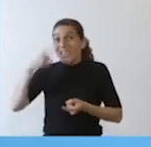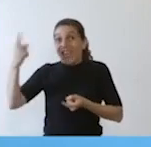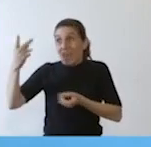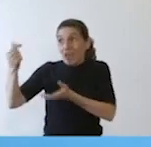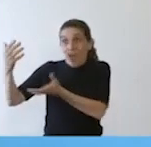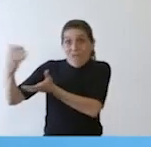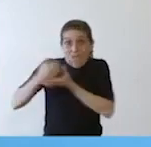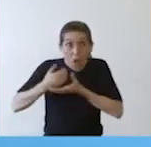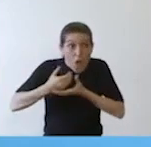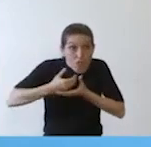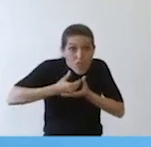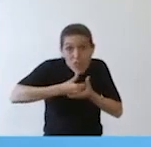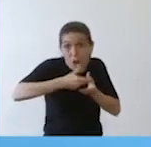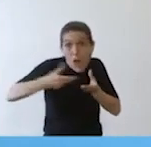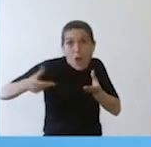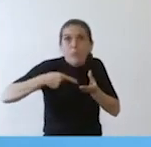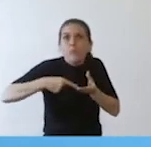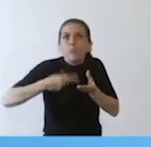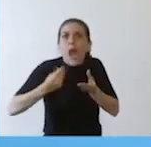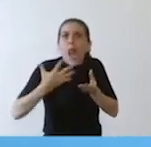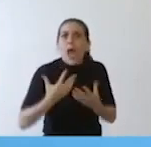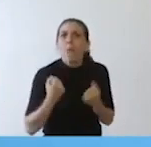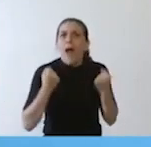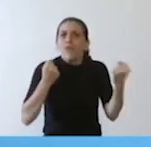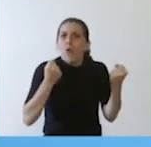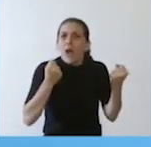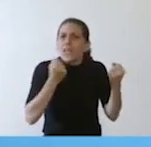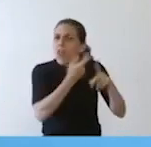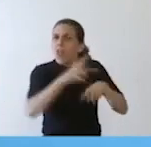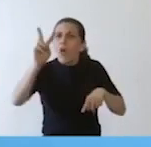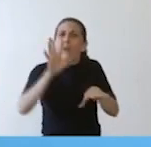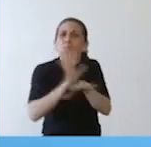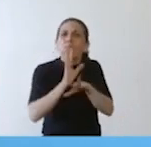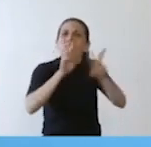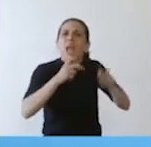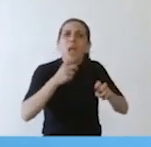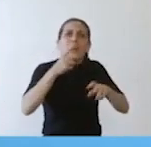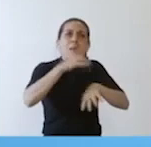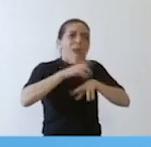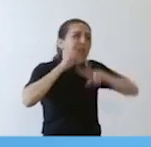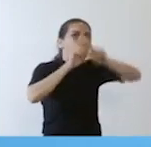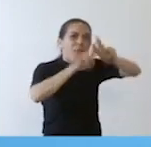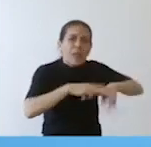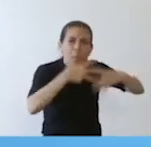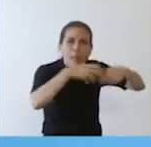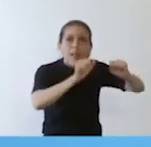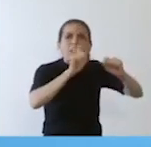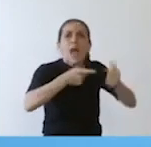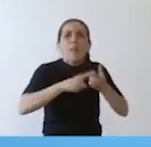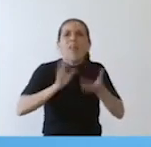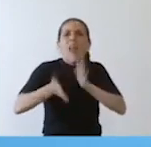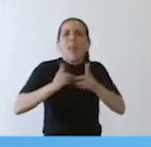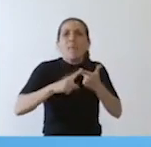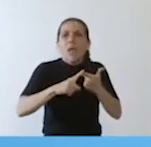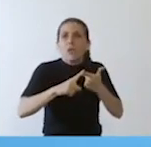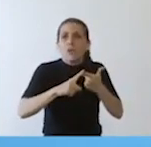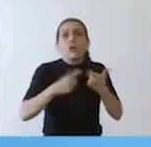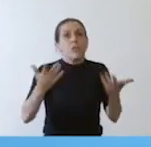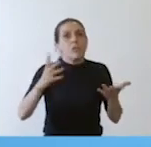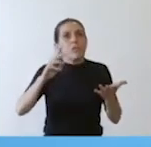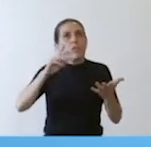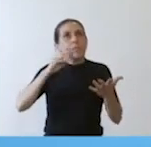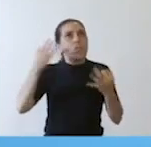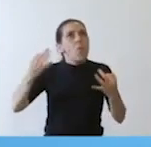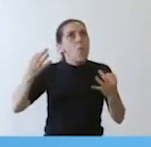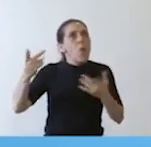Nación van a servir para fortalecer no solamente el sistema de diagnóstico, sino también los recursos terapéuticos. Fue realmente muy grato escuchar cómo,